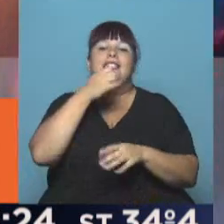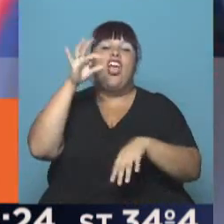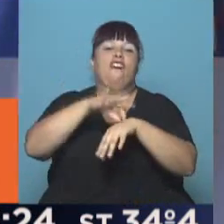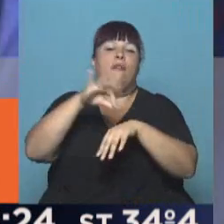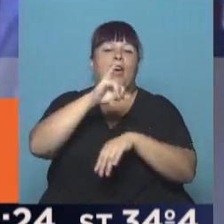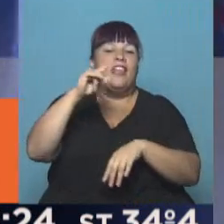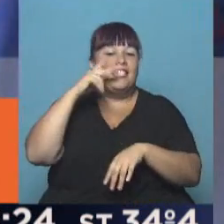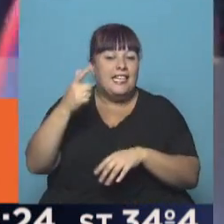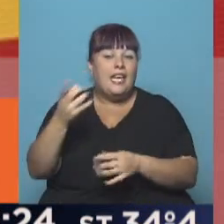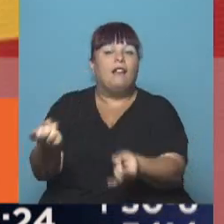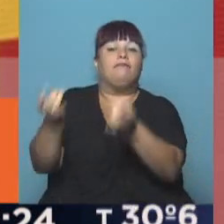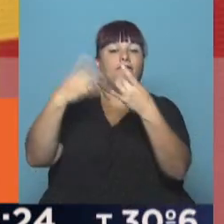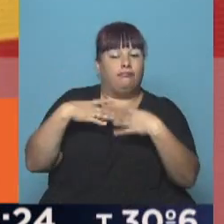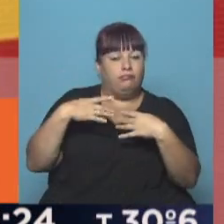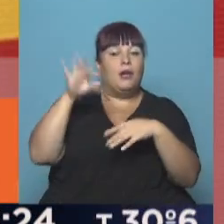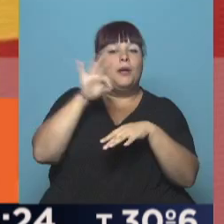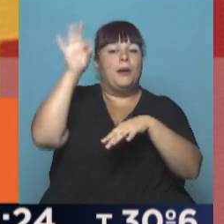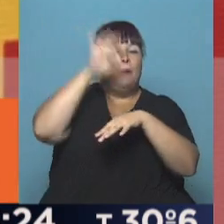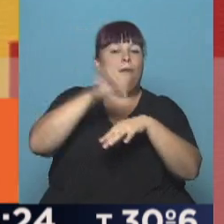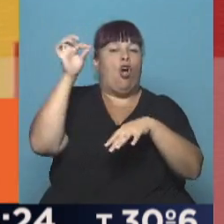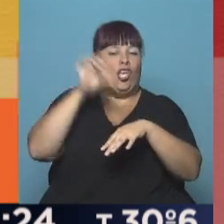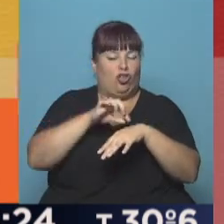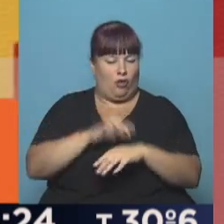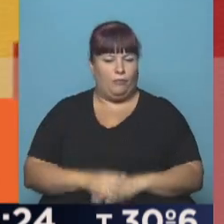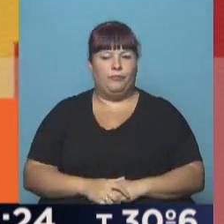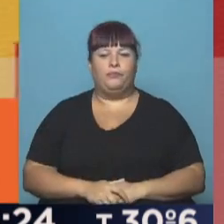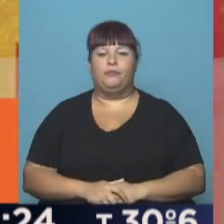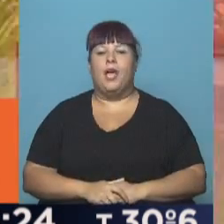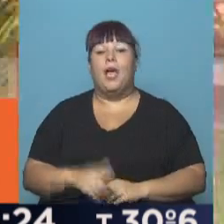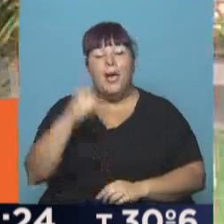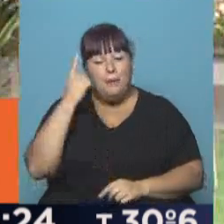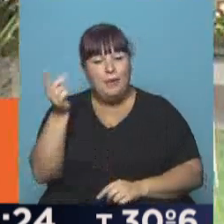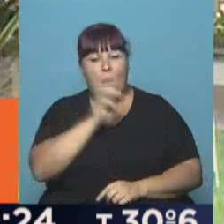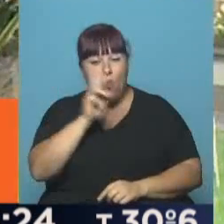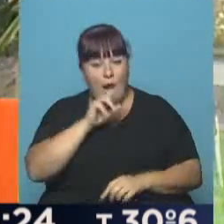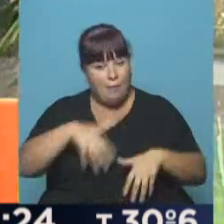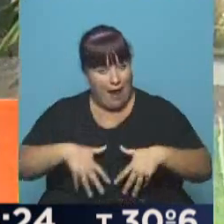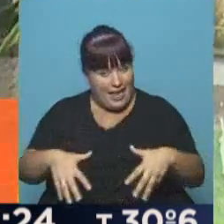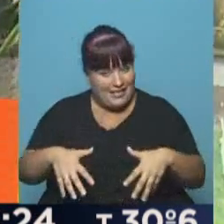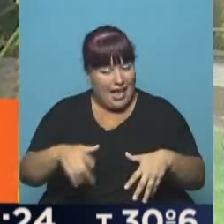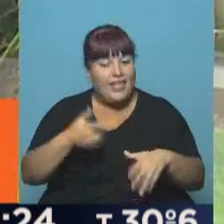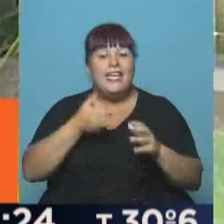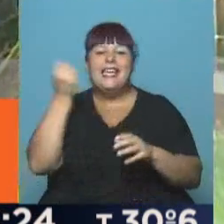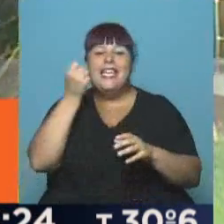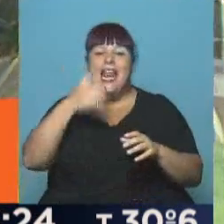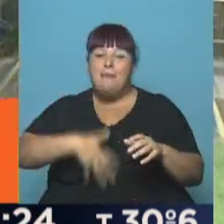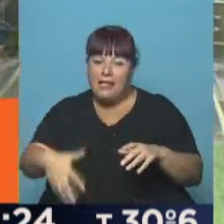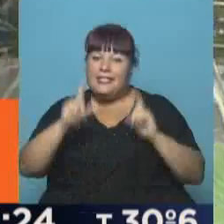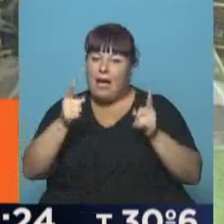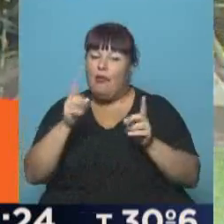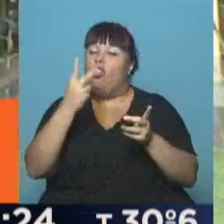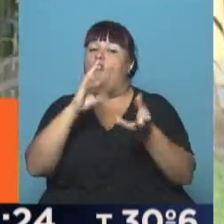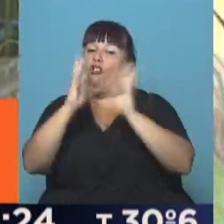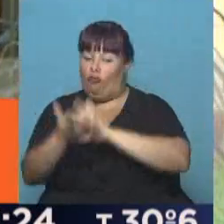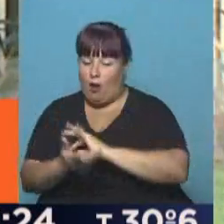del cica transmitida por la picadura del mosquito en principio las mujeres embarazadas y en las que están buscando familia por dos razones